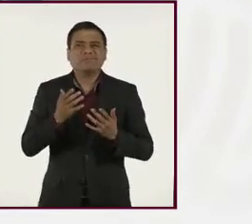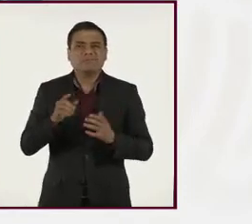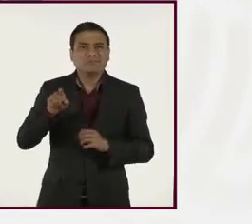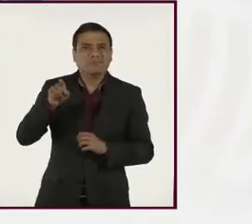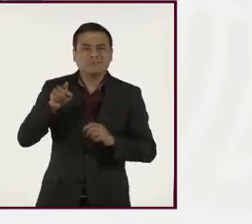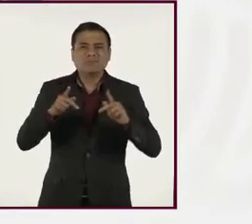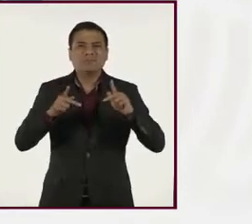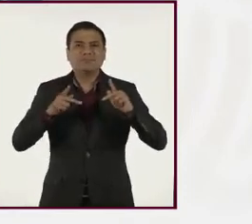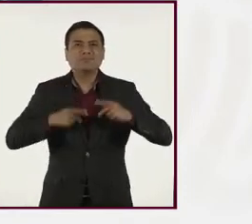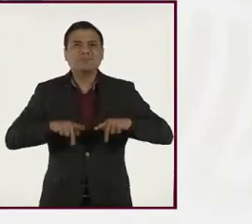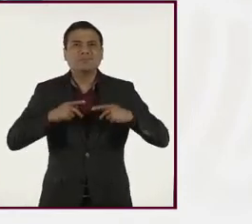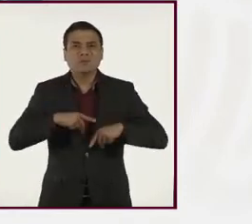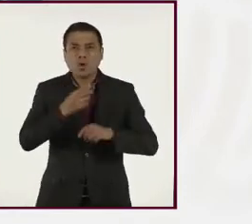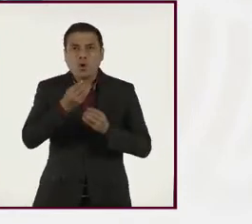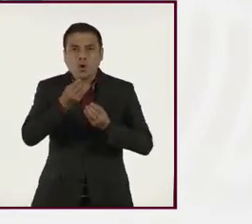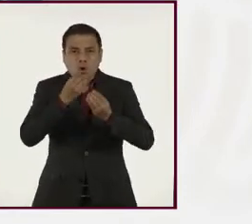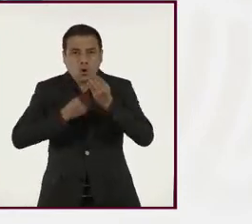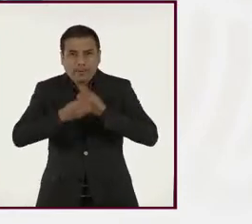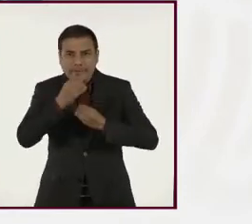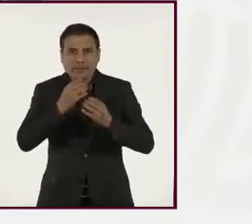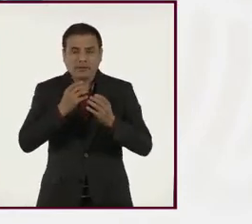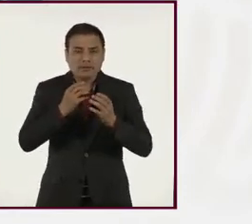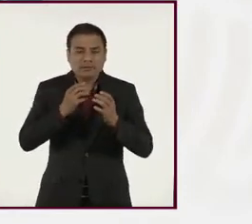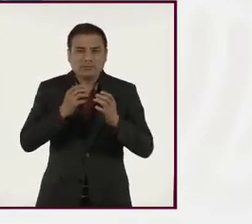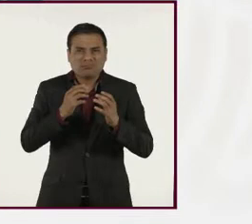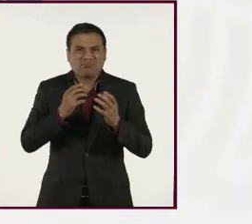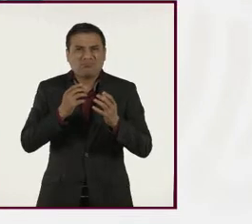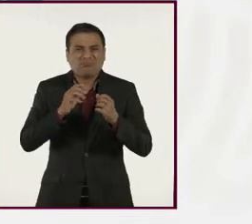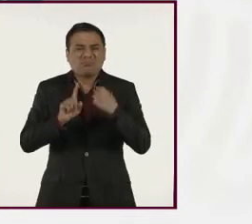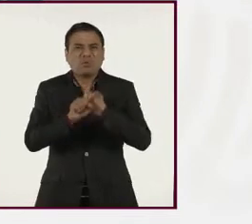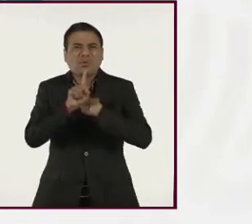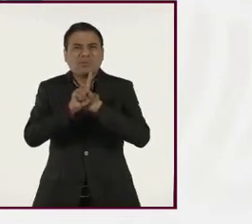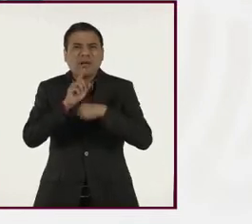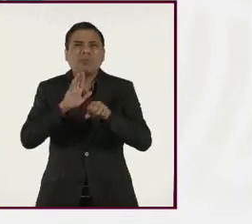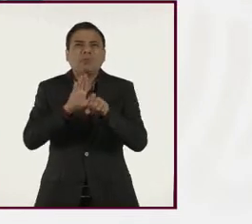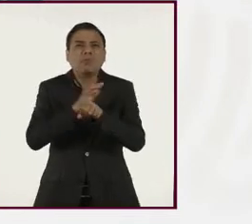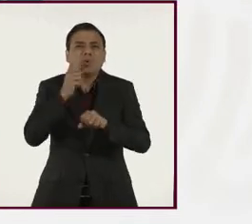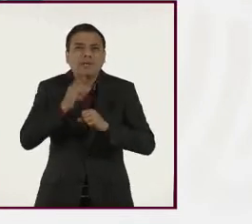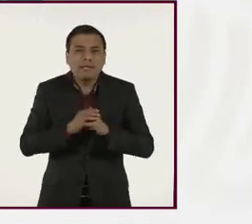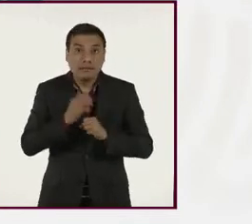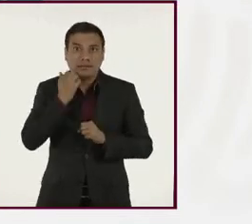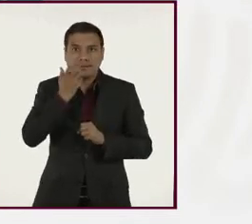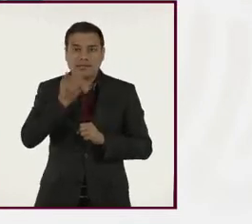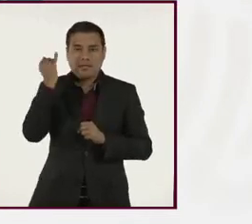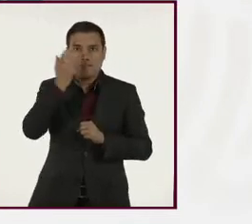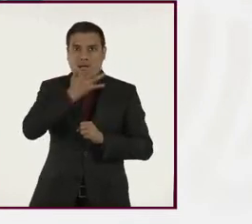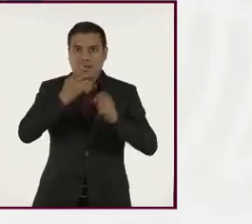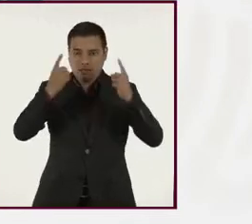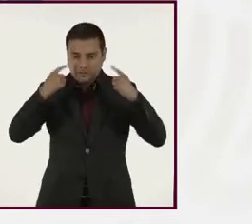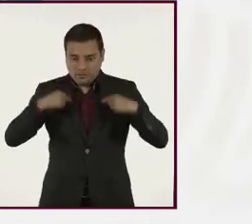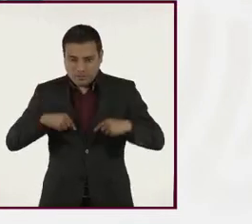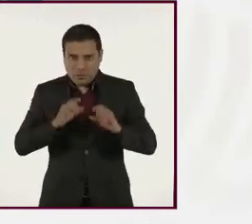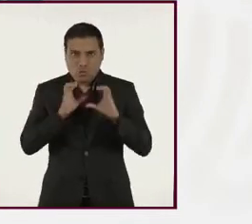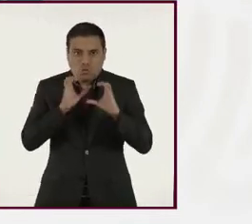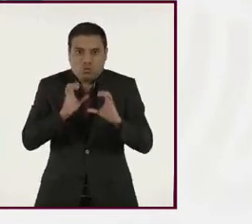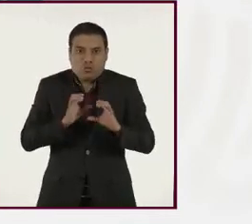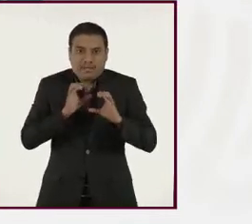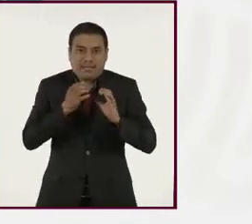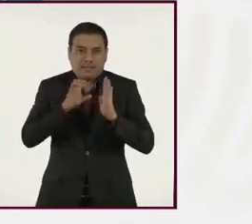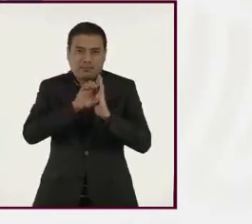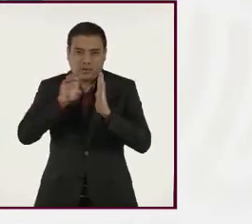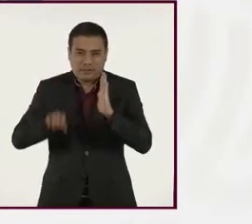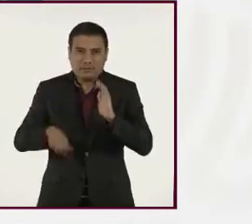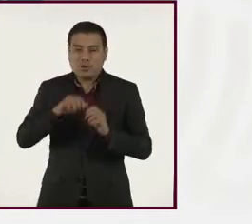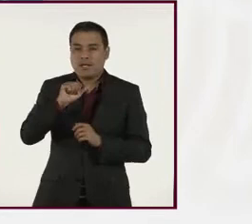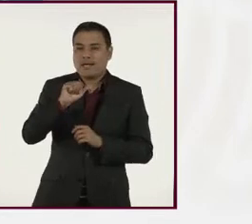un control del peso y de la imagen corporal principalmente, como es en el caso de la anorexia nerviosa y de la bulimia